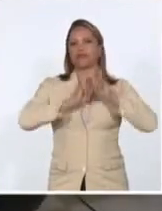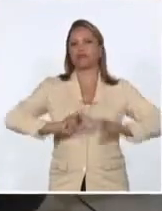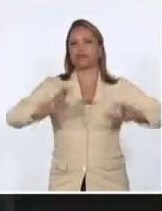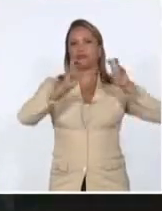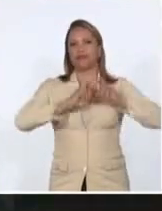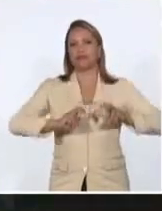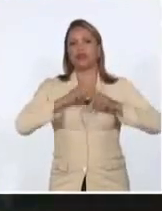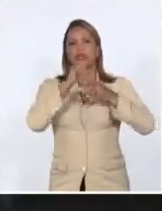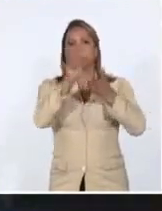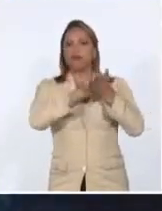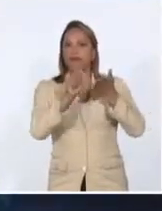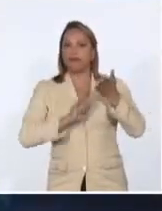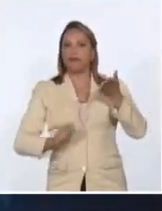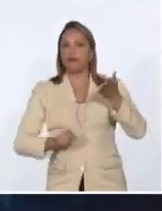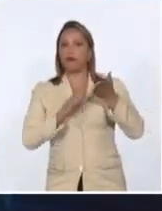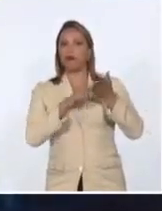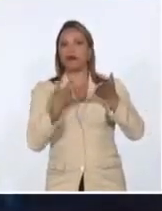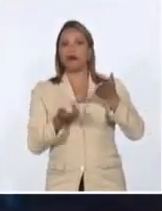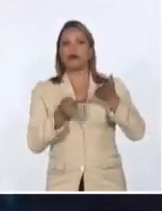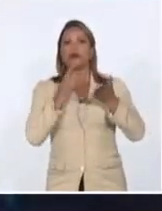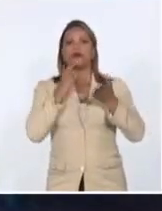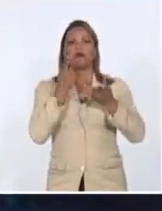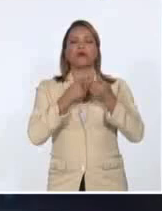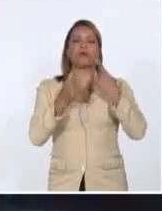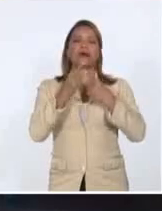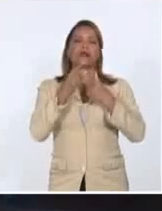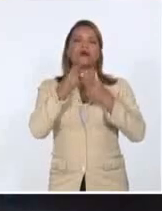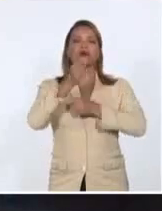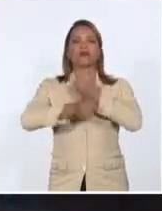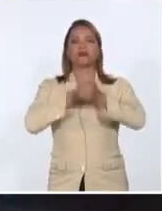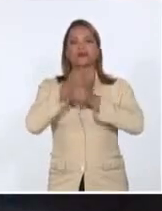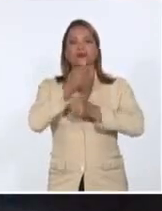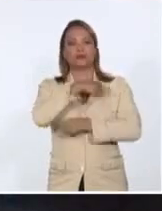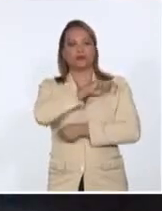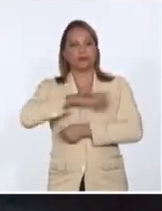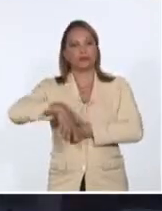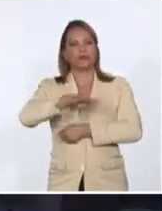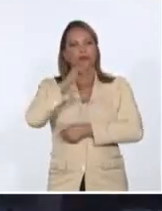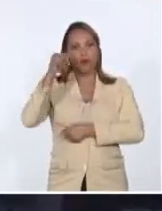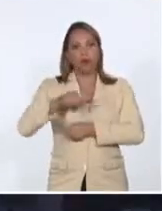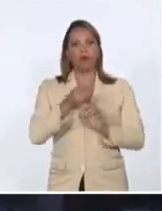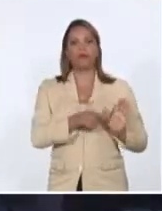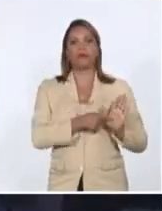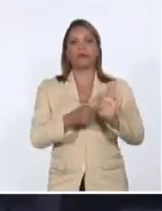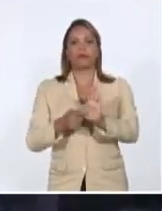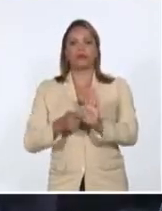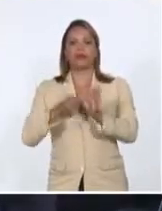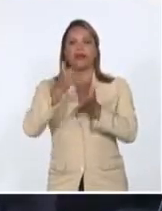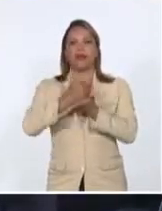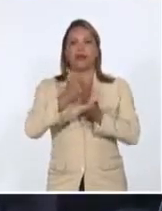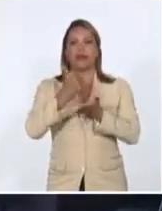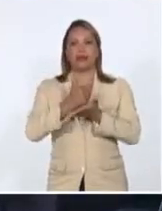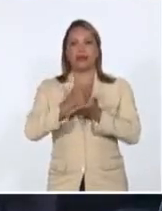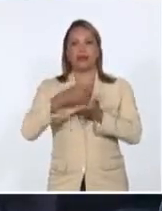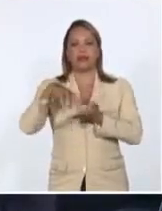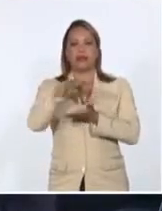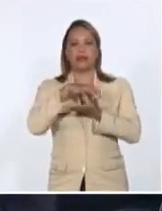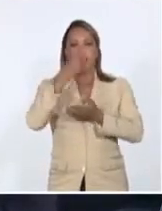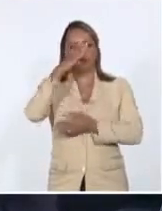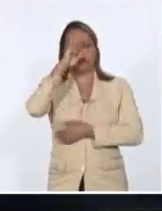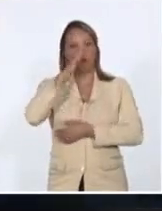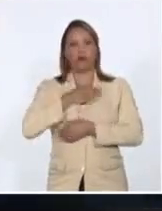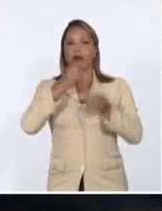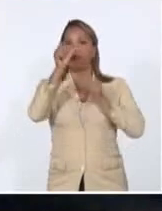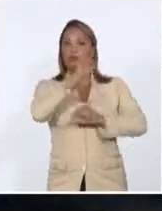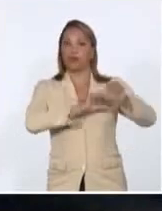e informes con enfoques de género para uso público, fue presentada hoy en la sede del Parlamento cubano. El Observatorio de